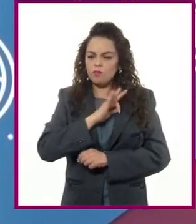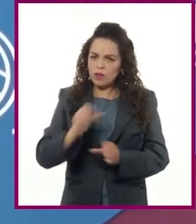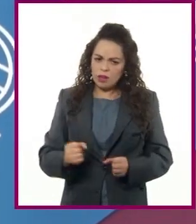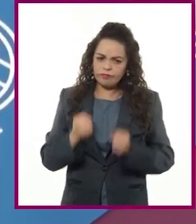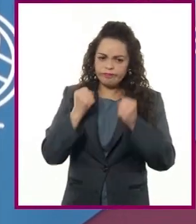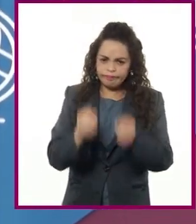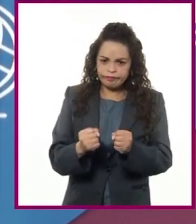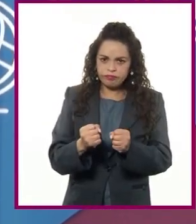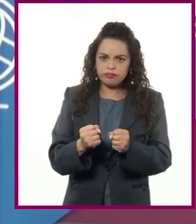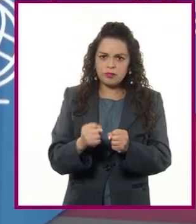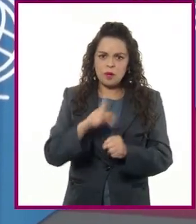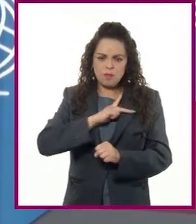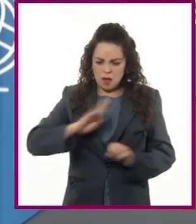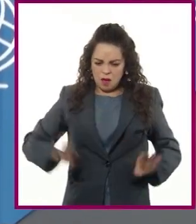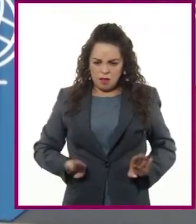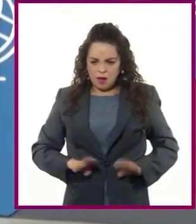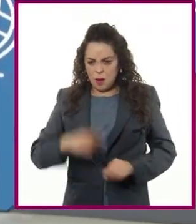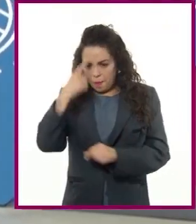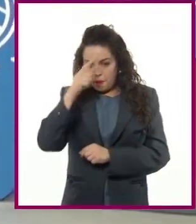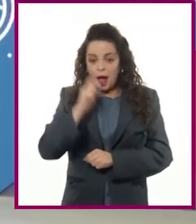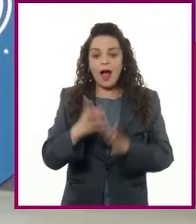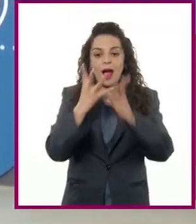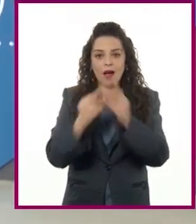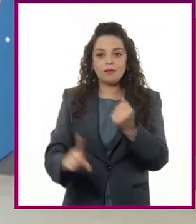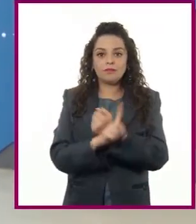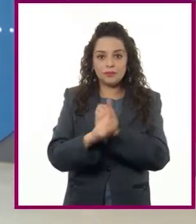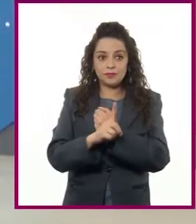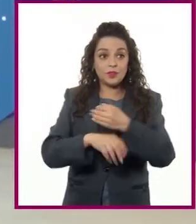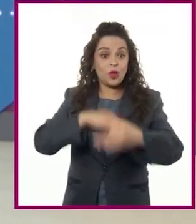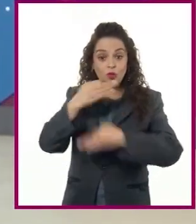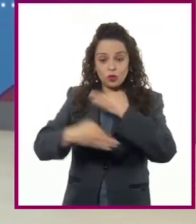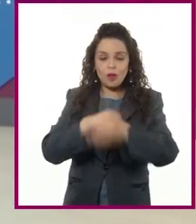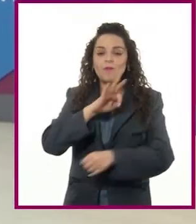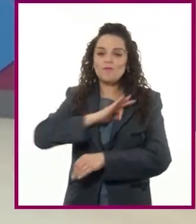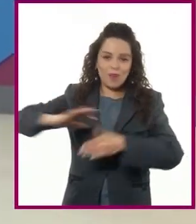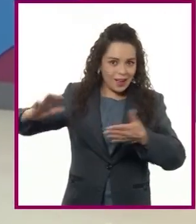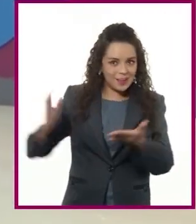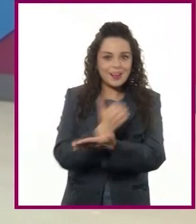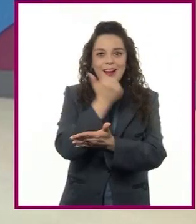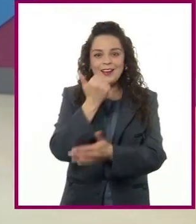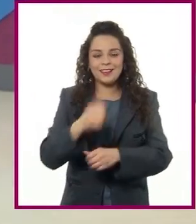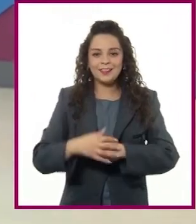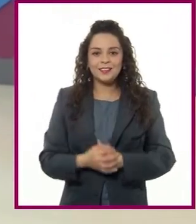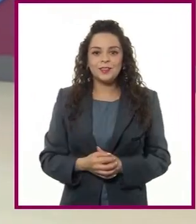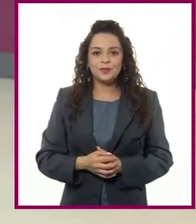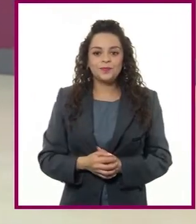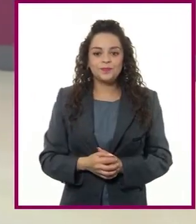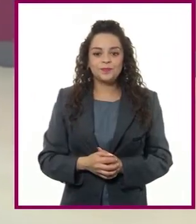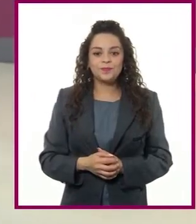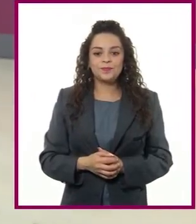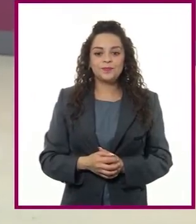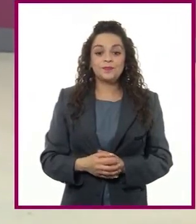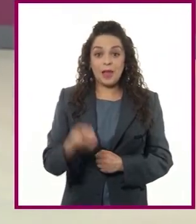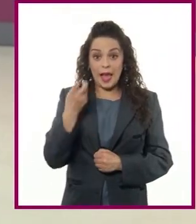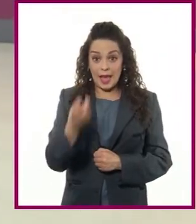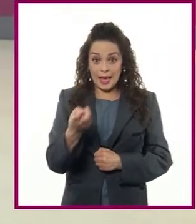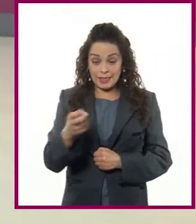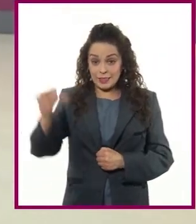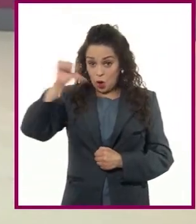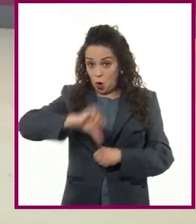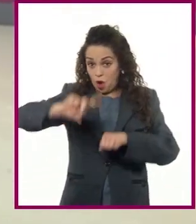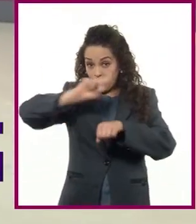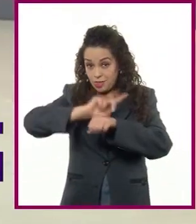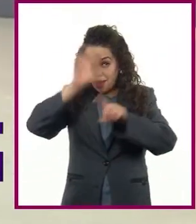para solucionar el conflicto donde todos ganen. Para realizar el reto del día de hoy, les pido